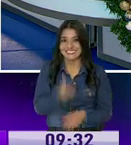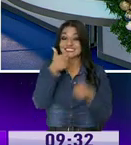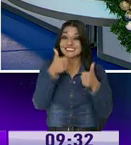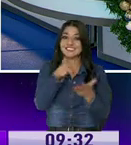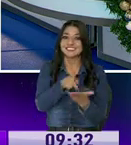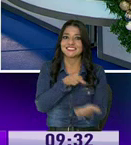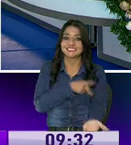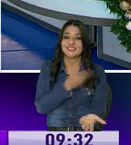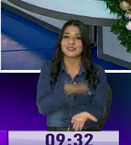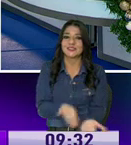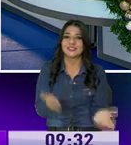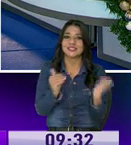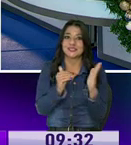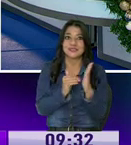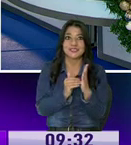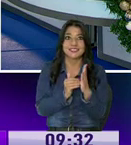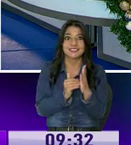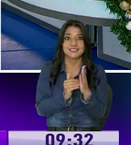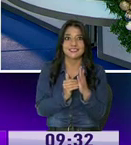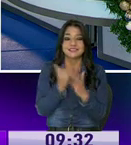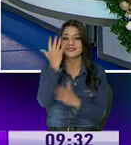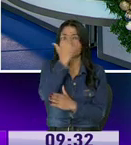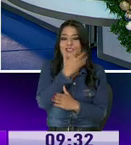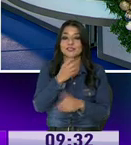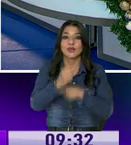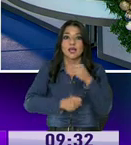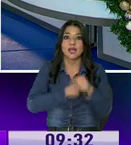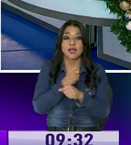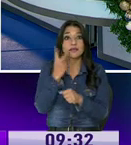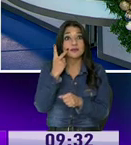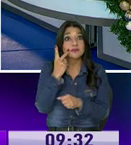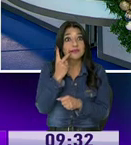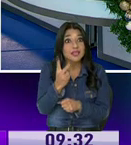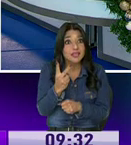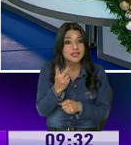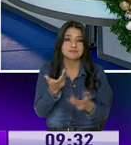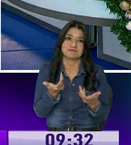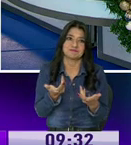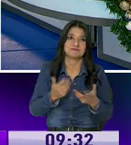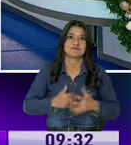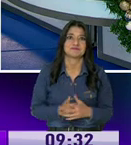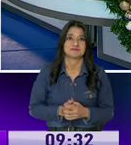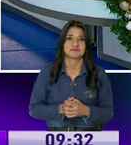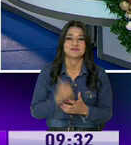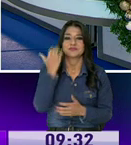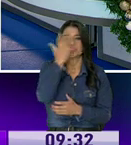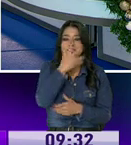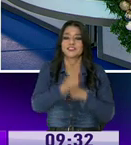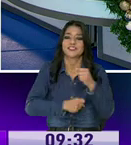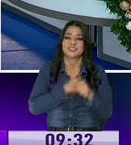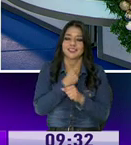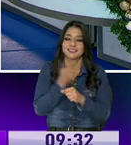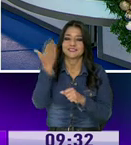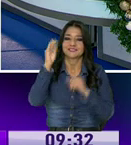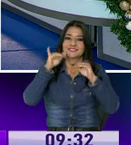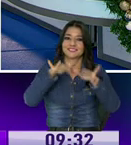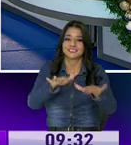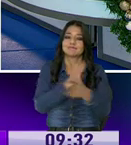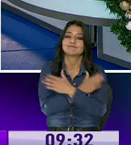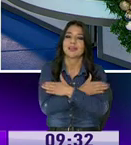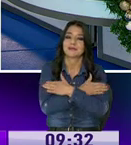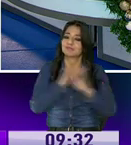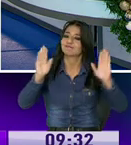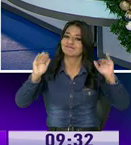programa y nuevamente que tengan un lindo año. La Cari no la habíamos deseado, así que un lindo año, Cari, lleno de bendiciones.